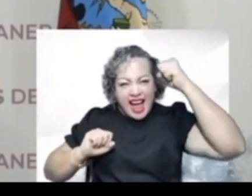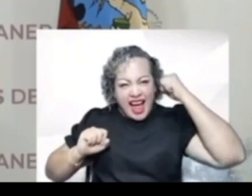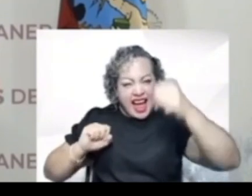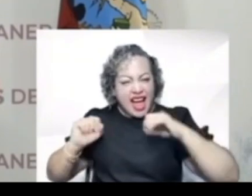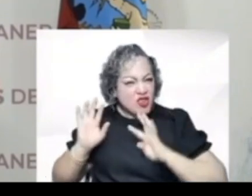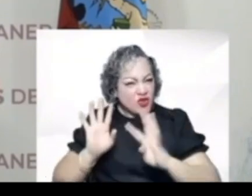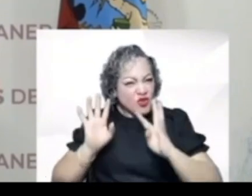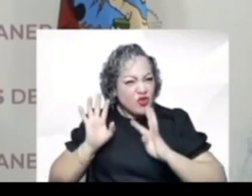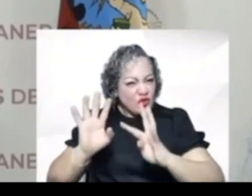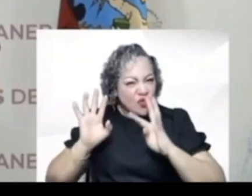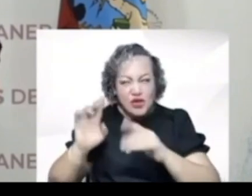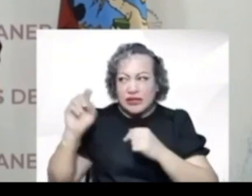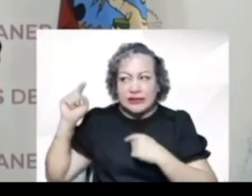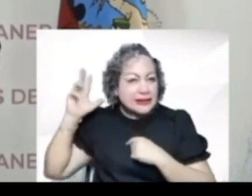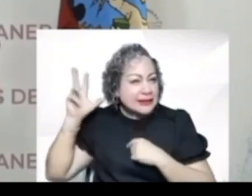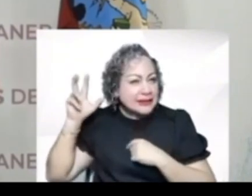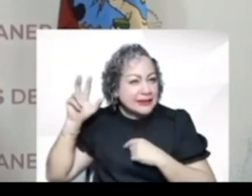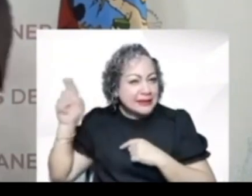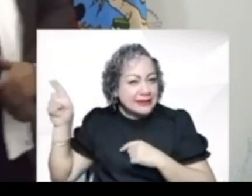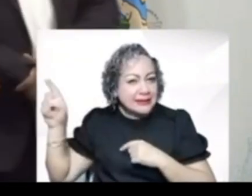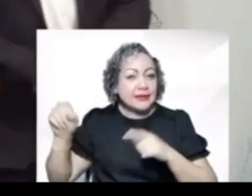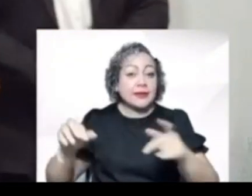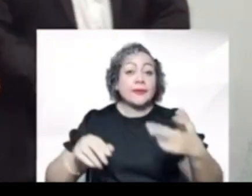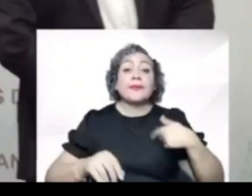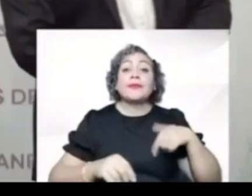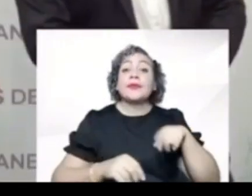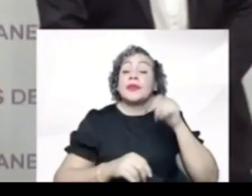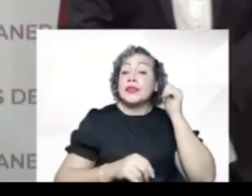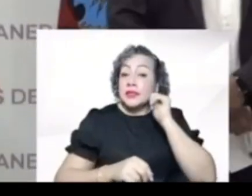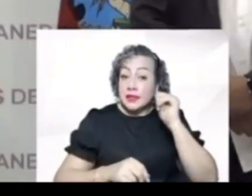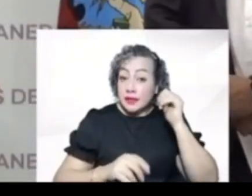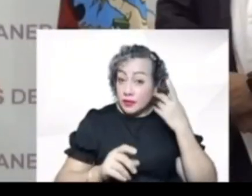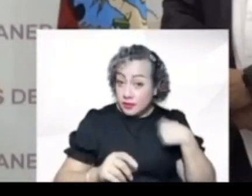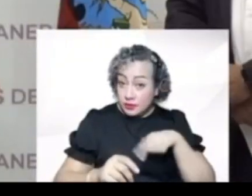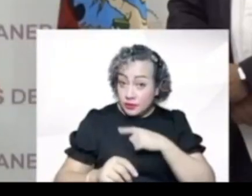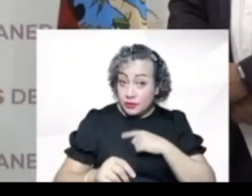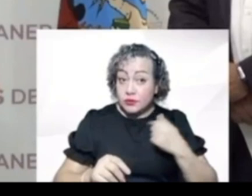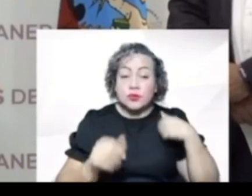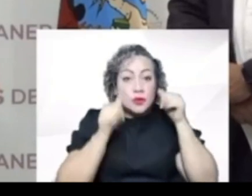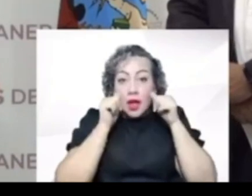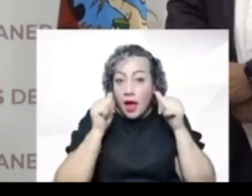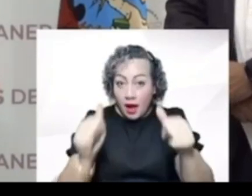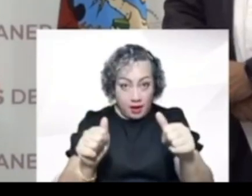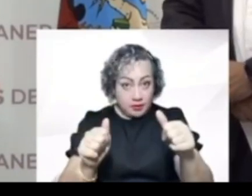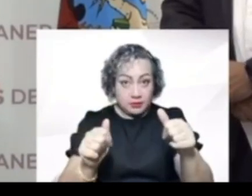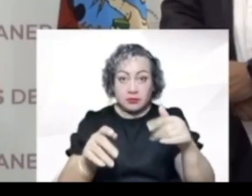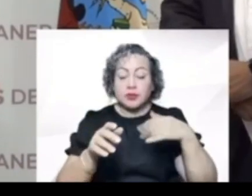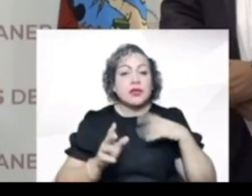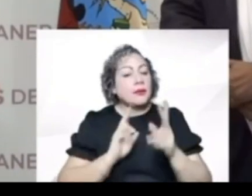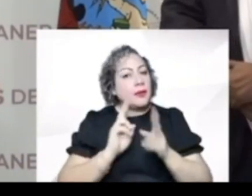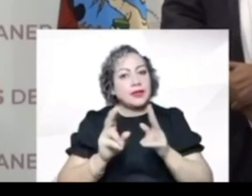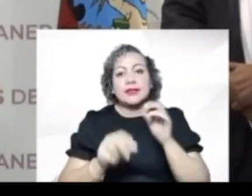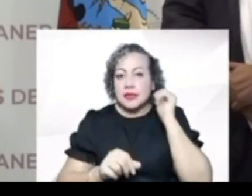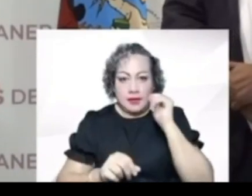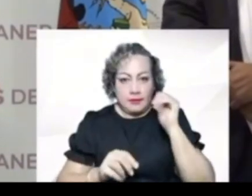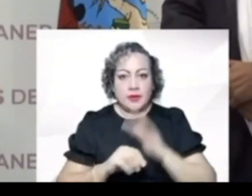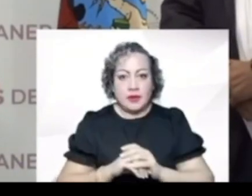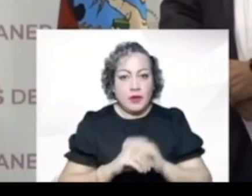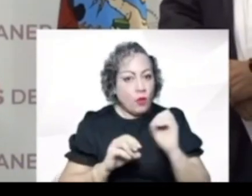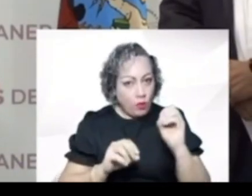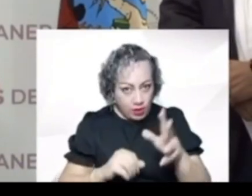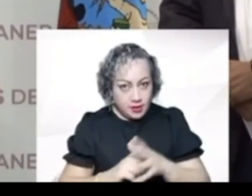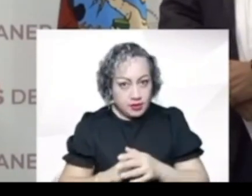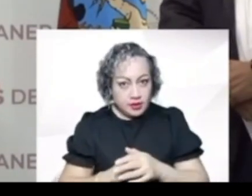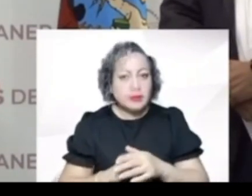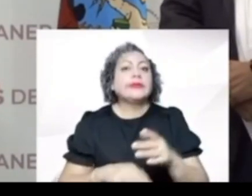consenso son permanentes y pues garantizarles eso. Imagínense,